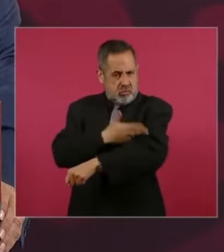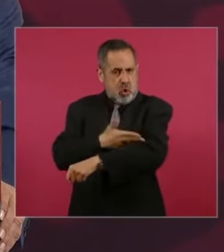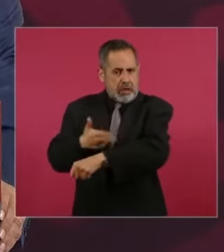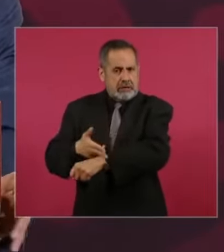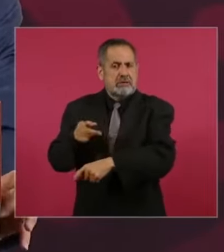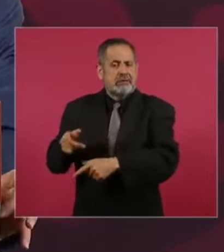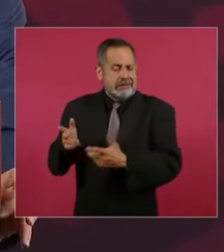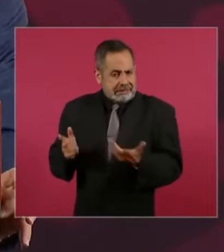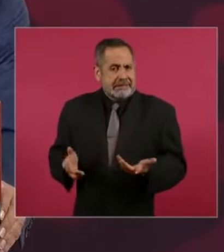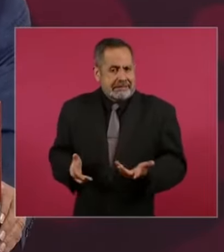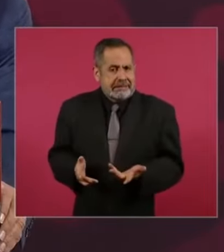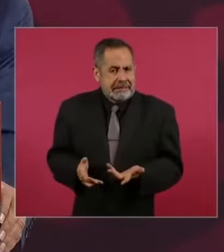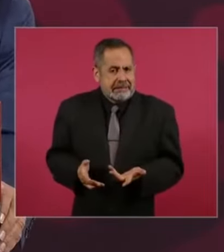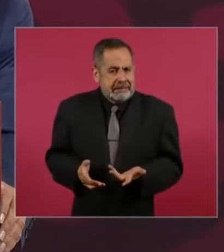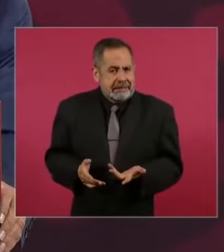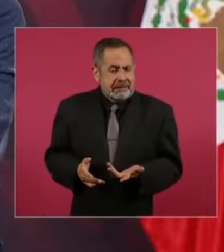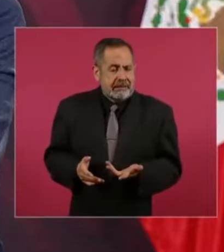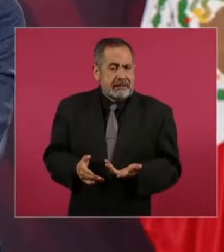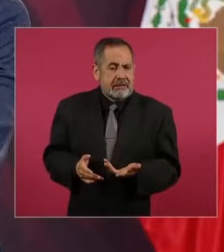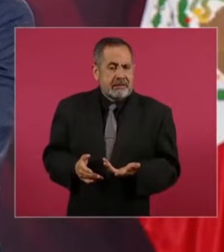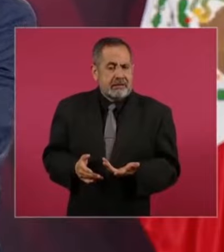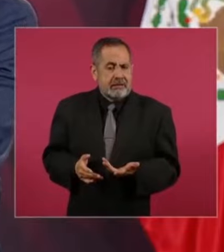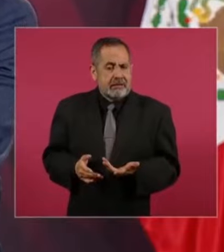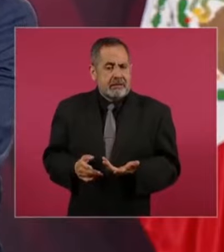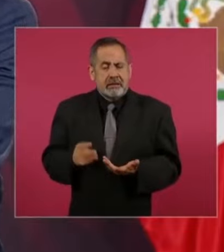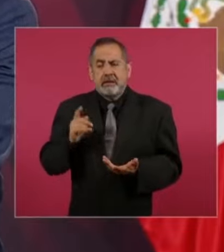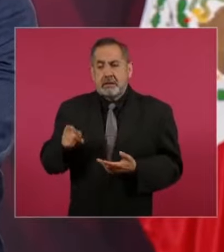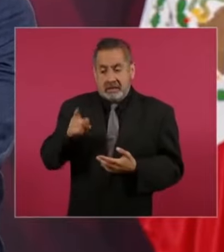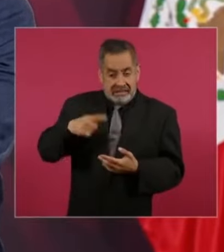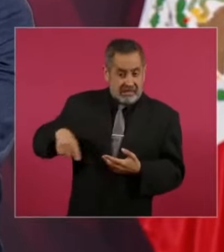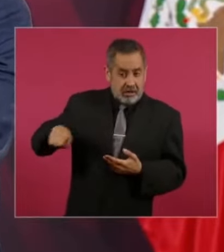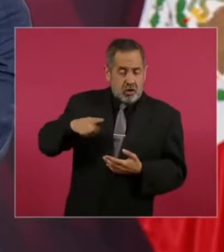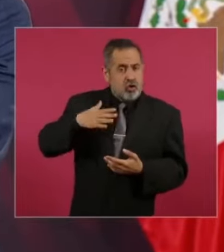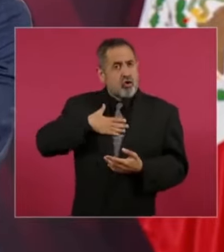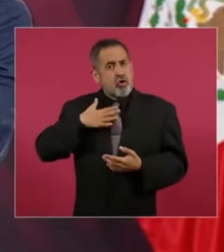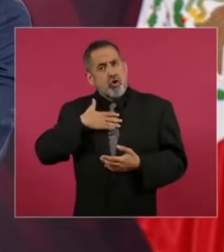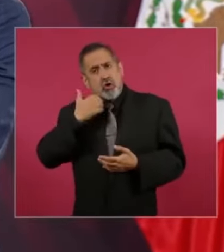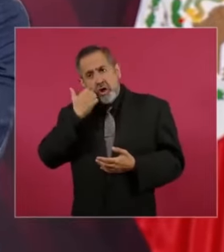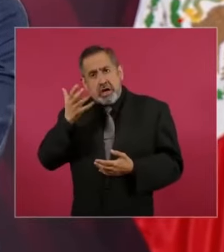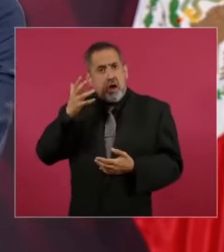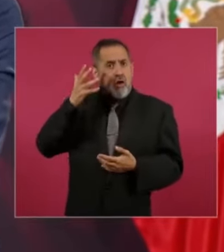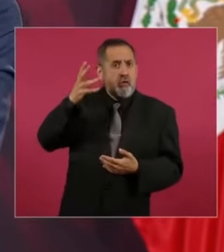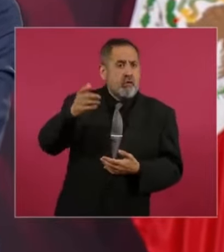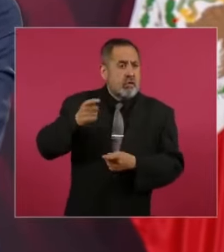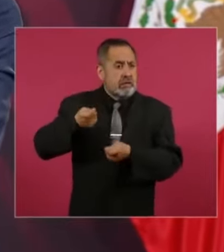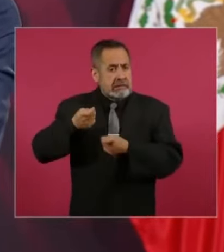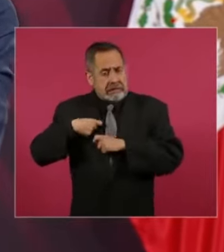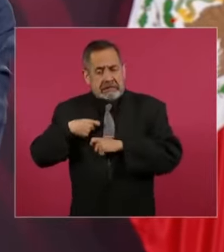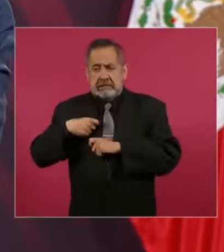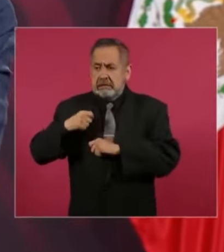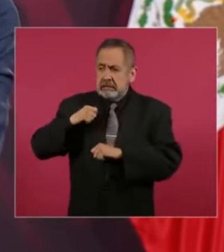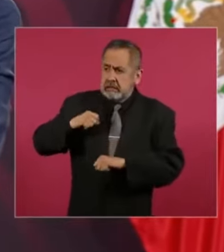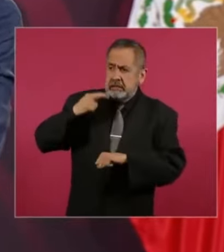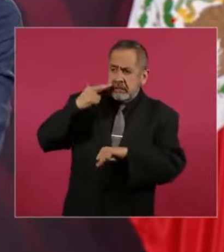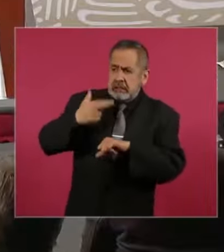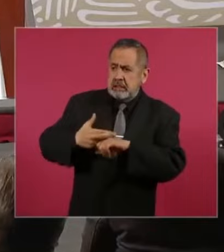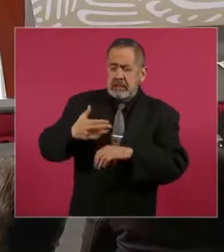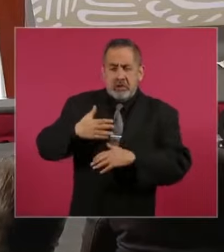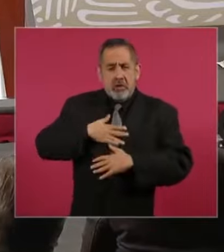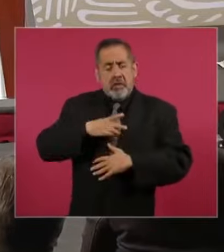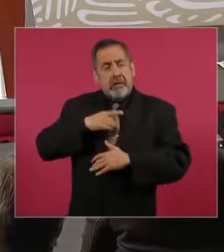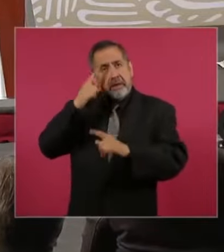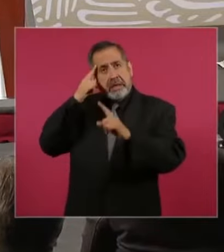honestidad, sobre todo que los que busquen los cargos tengan ideales, tengan